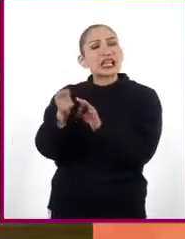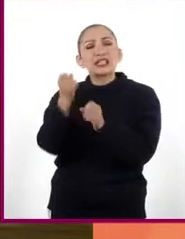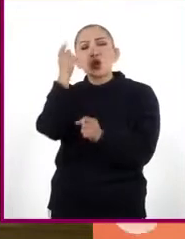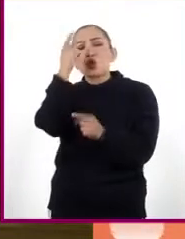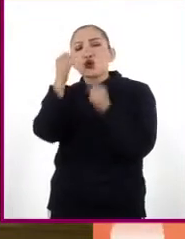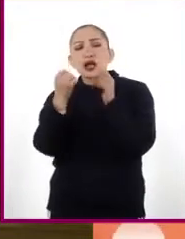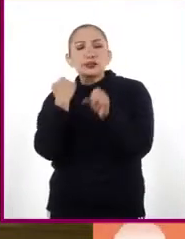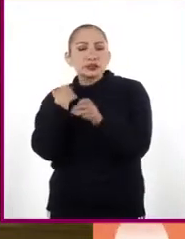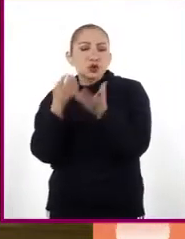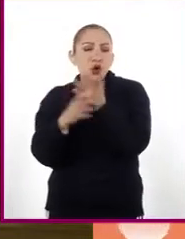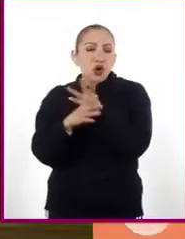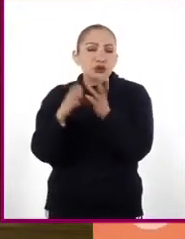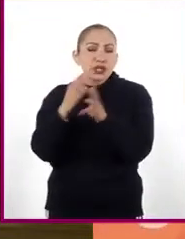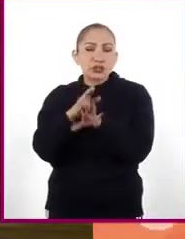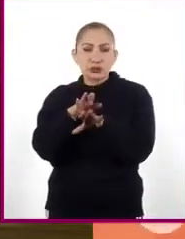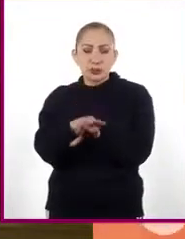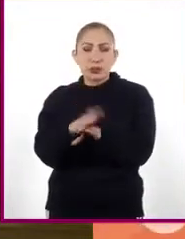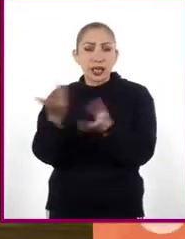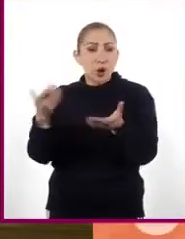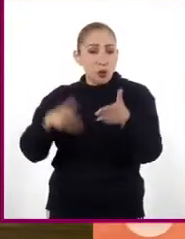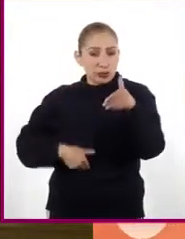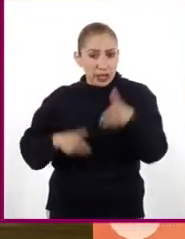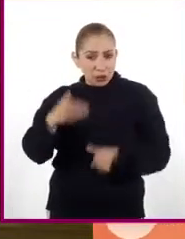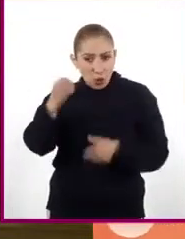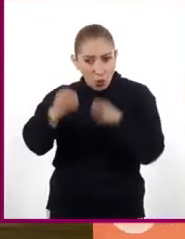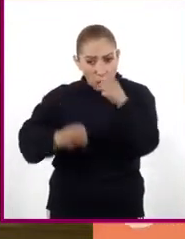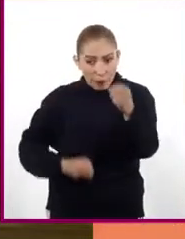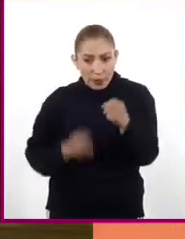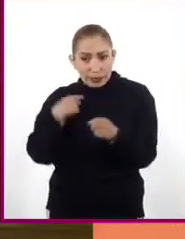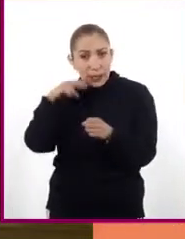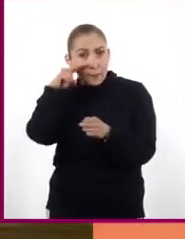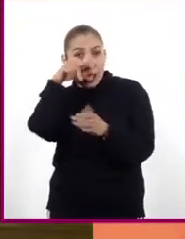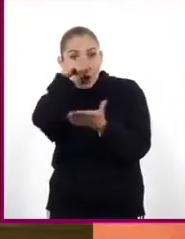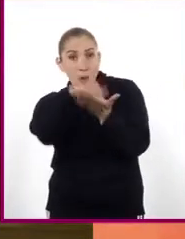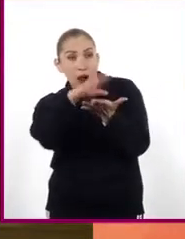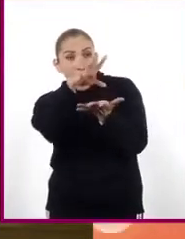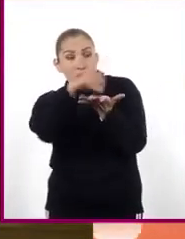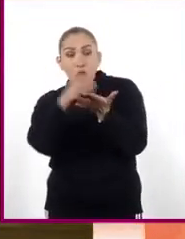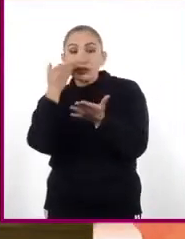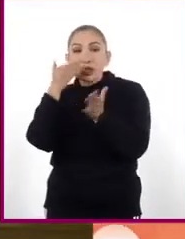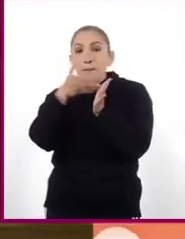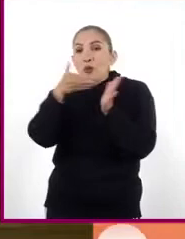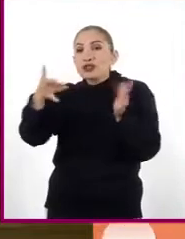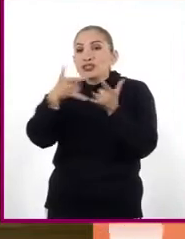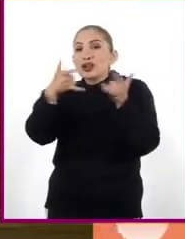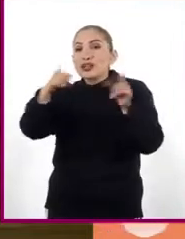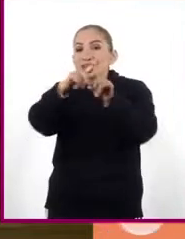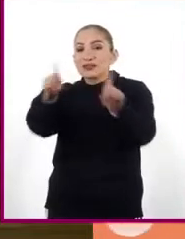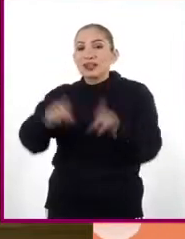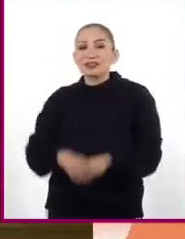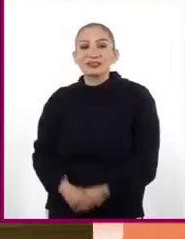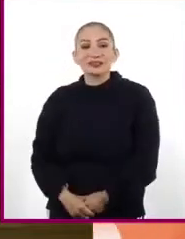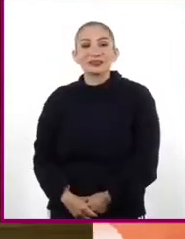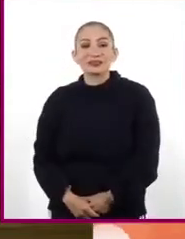aquellas prácticas, a través de obras de teatro que reproducen lugares y periodos históricos